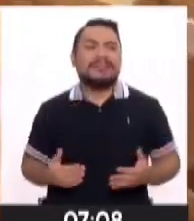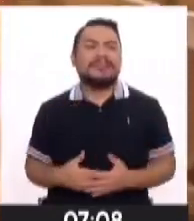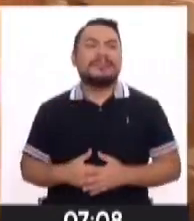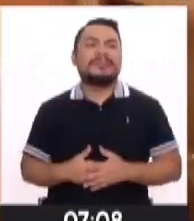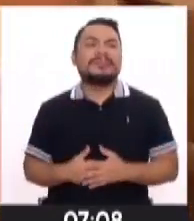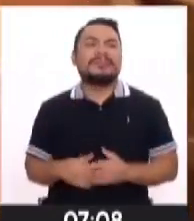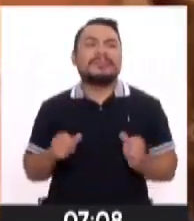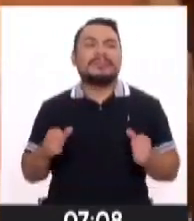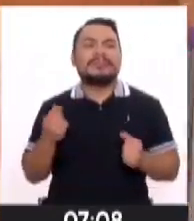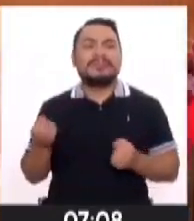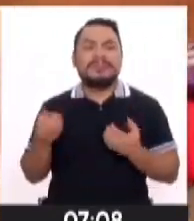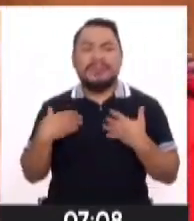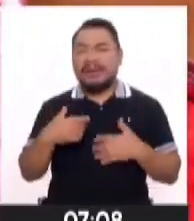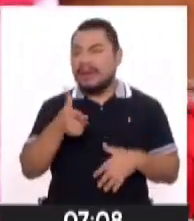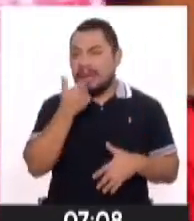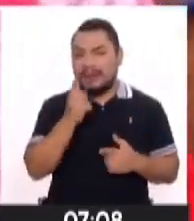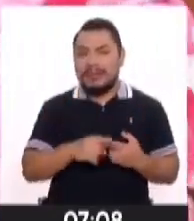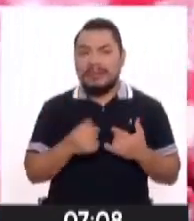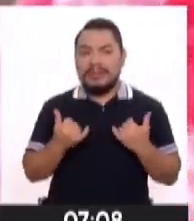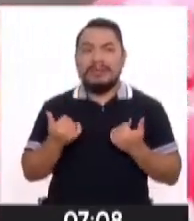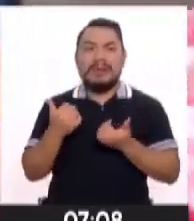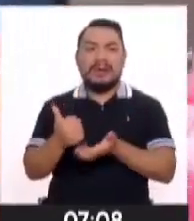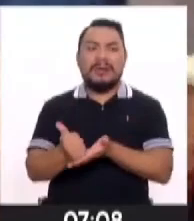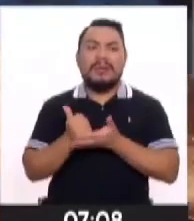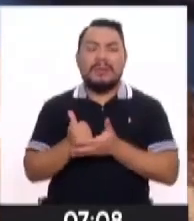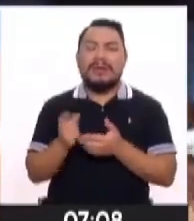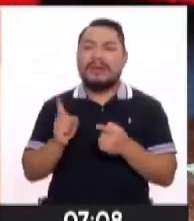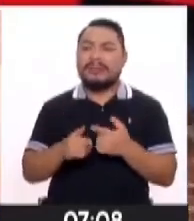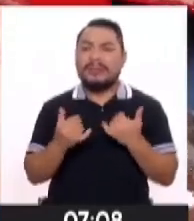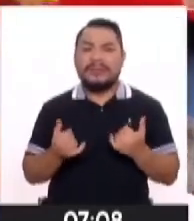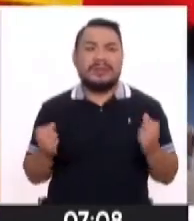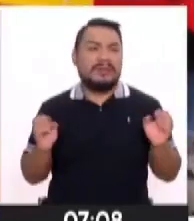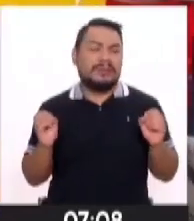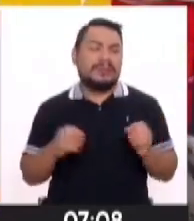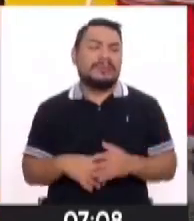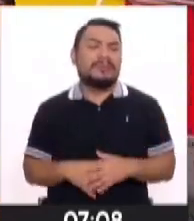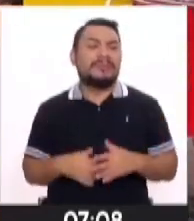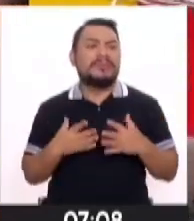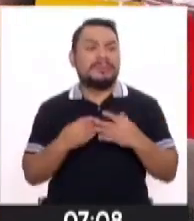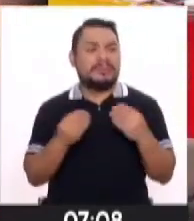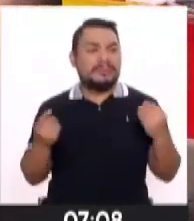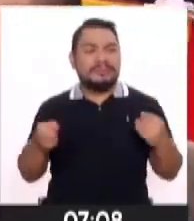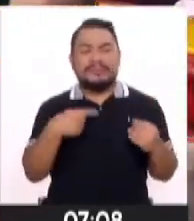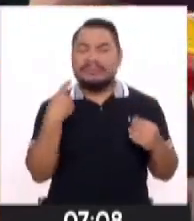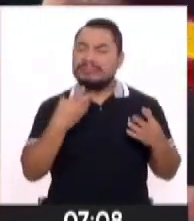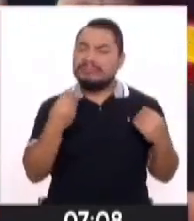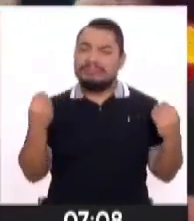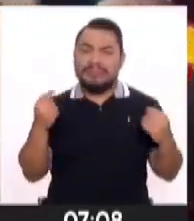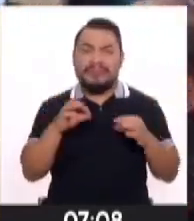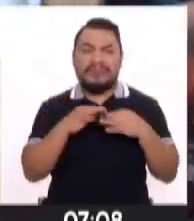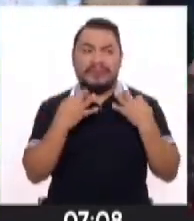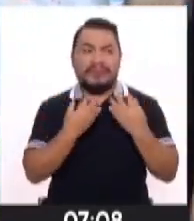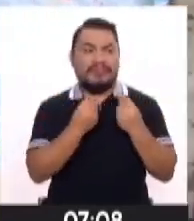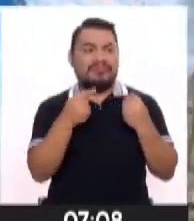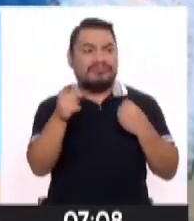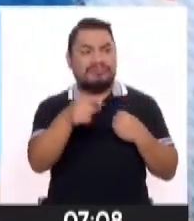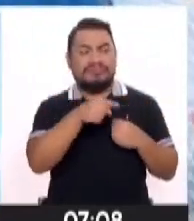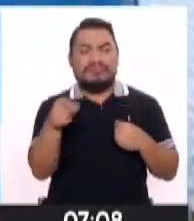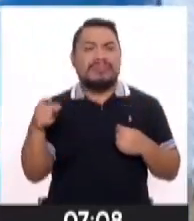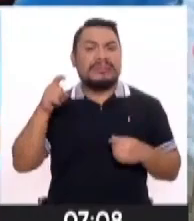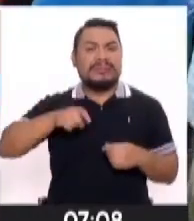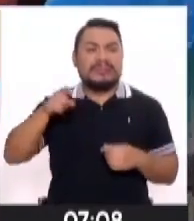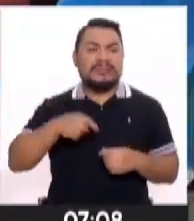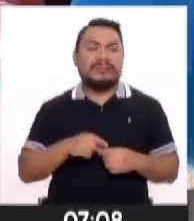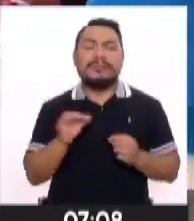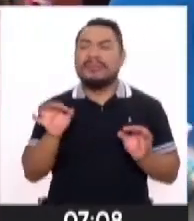ubicar, darnos algo, hasta ahora no, nadie nos ayuda. ¿Ah? Somos padres que necesitamos dónde estar, pero nadie